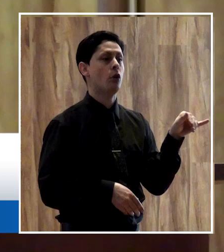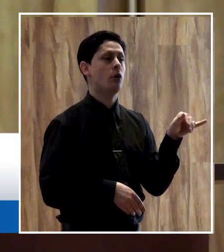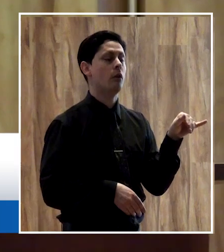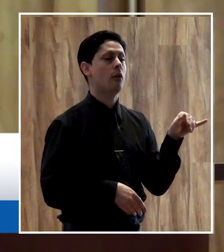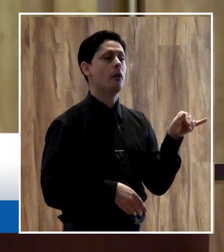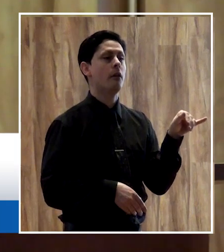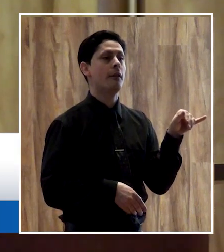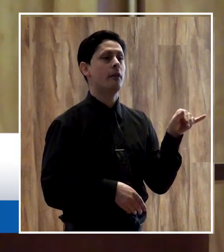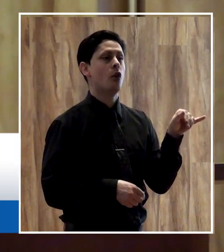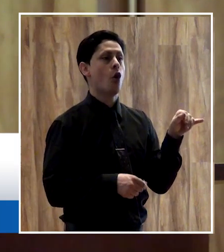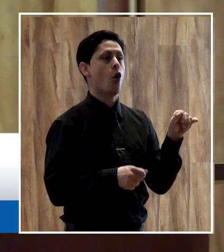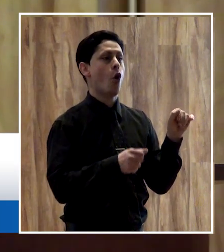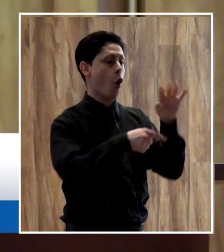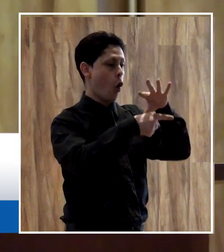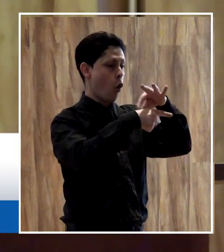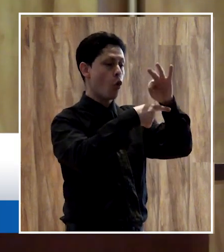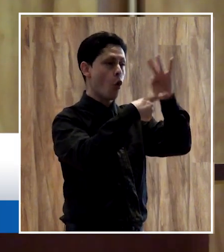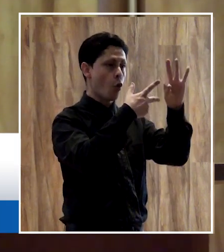a